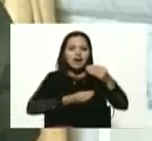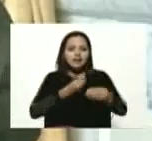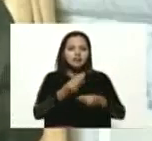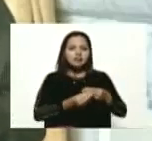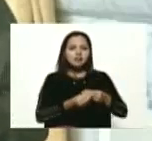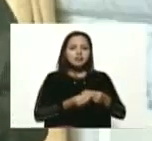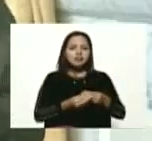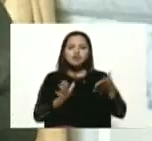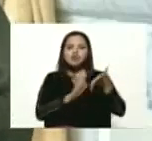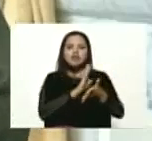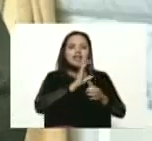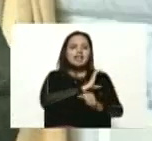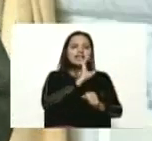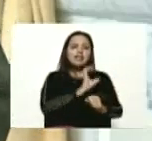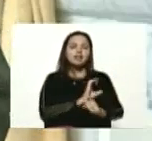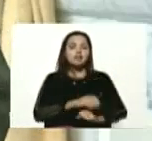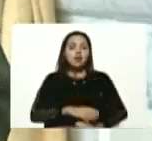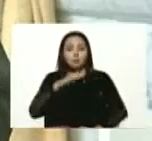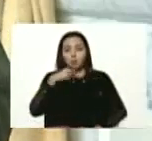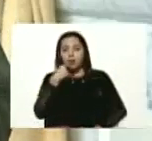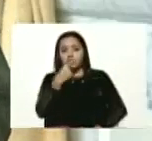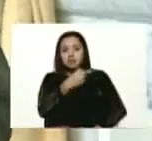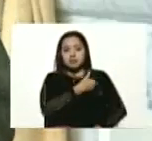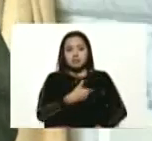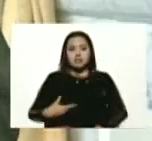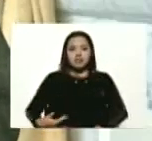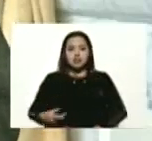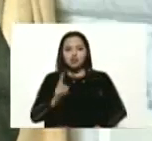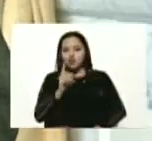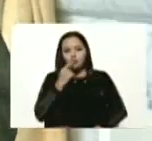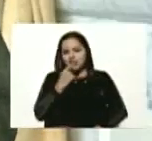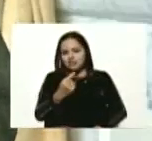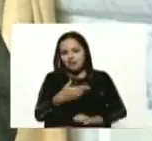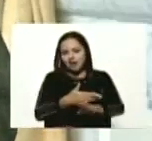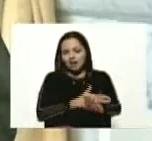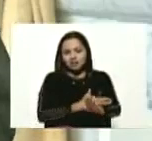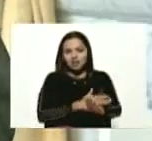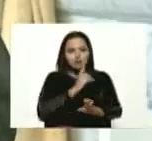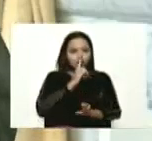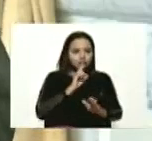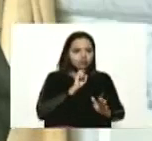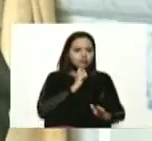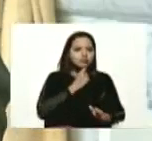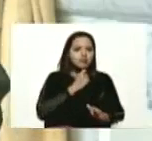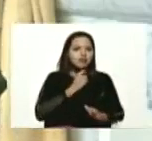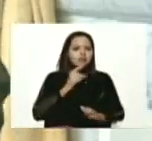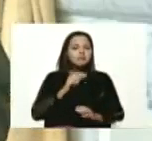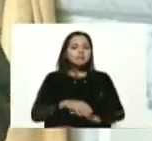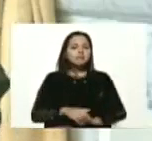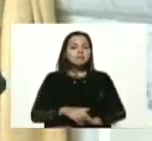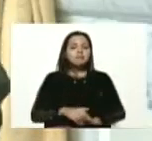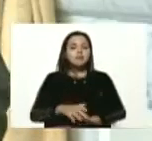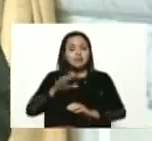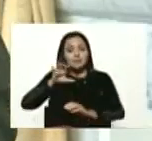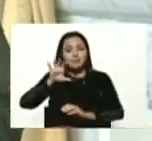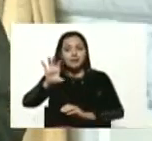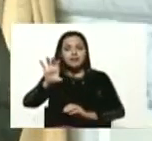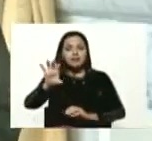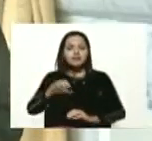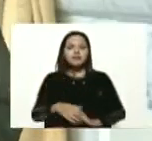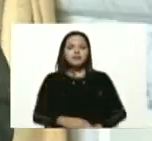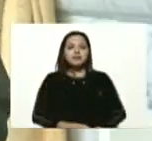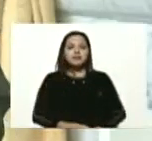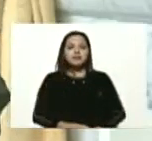el campo energético. Lo que sí le puedo decir, presidente, no lo vamos a adelantar, será para el país